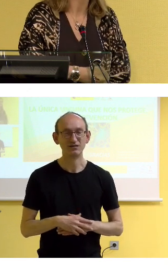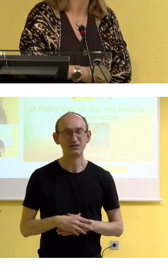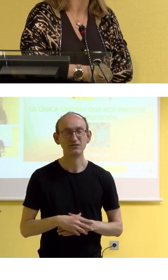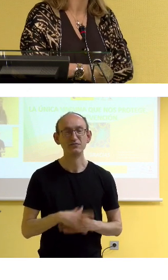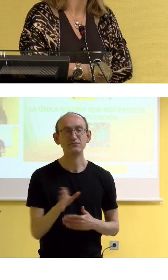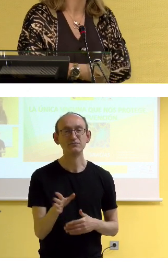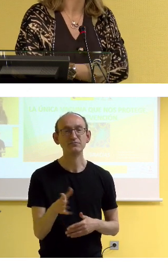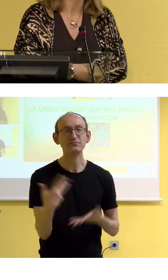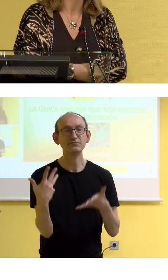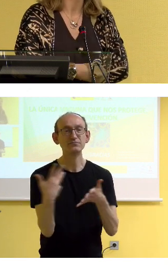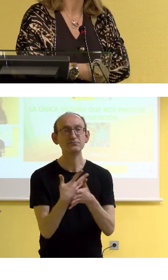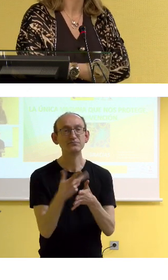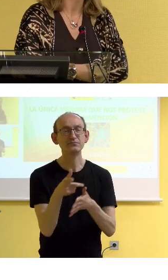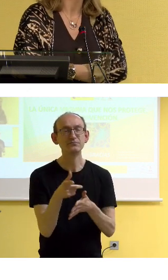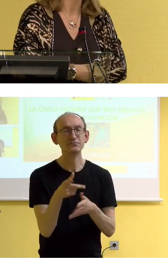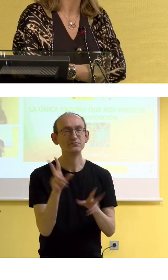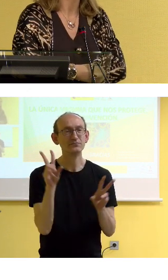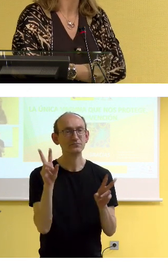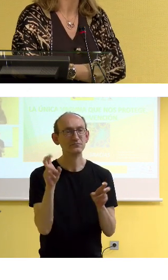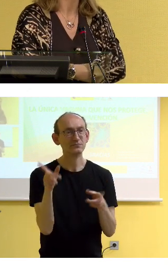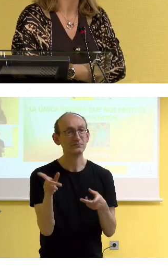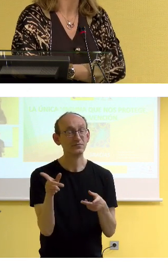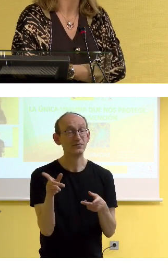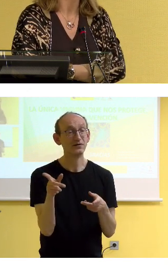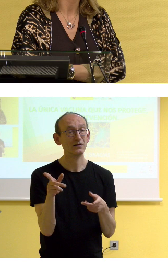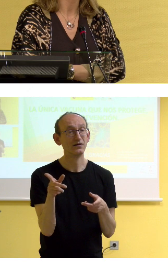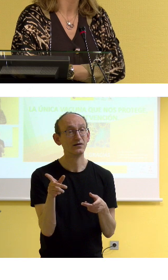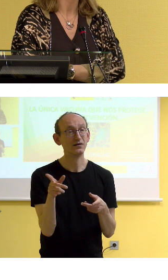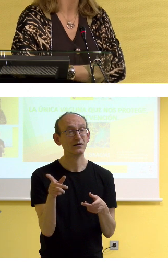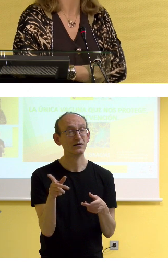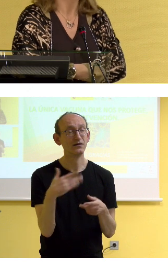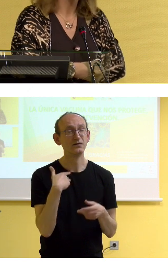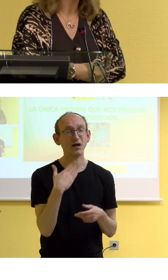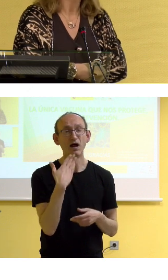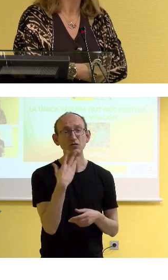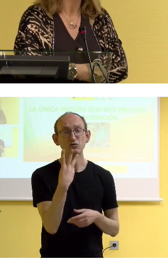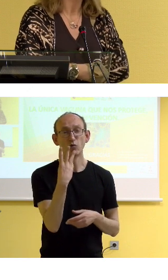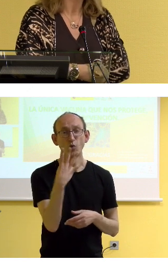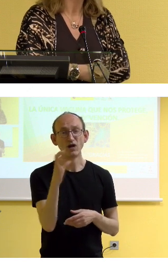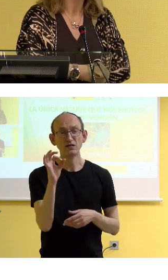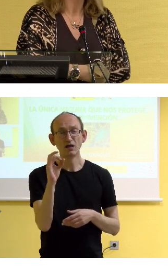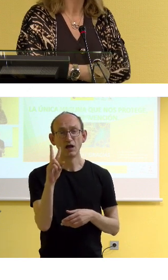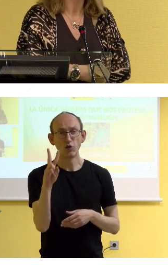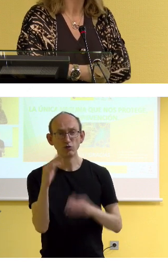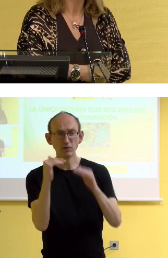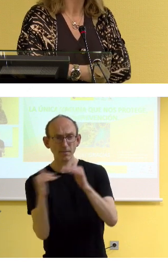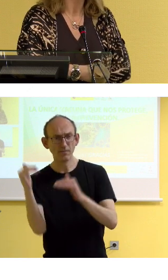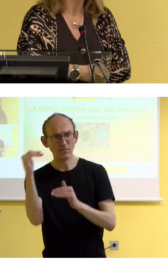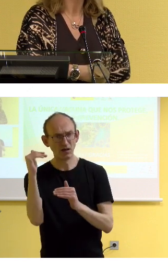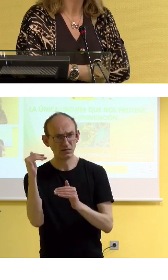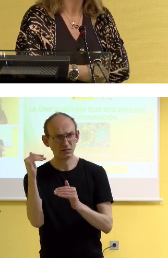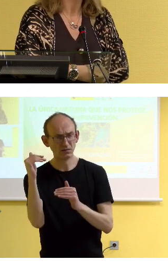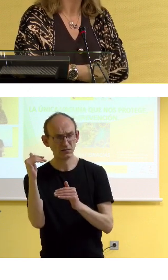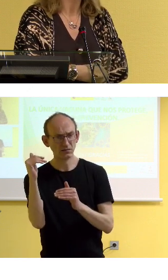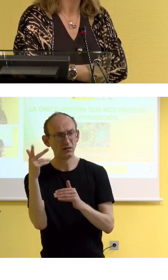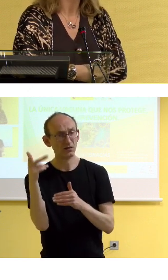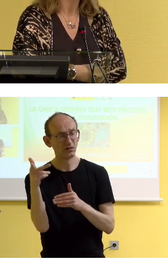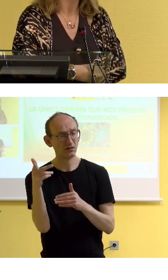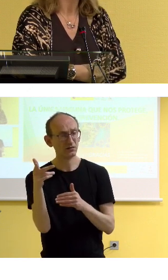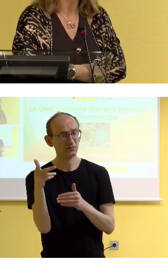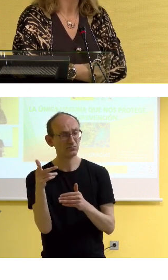Cuando has comentado el hecho de que, bueno, que se había ampliado, si no he entendido mal, hasta los 42, cuando se empieza el proceso como